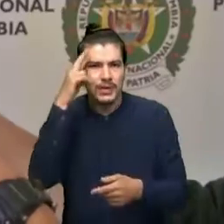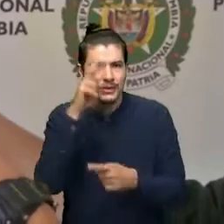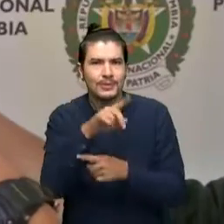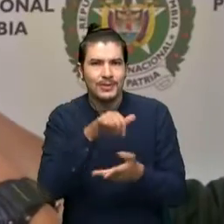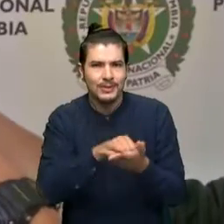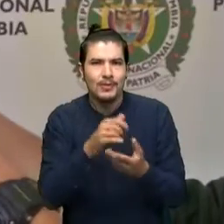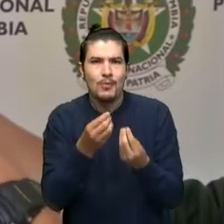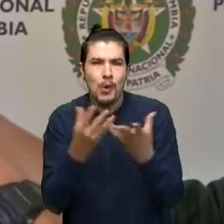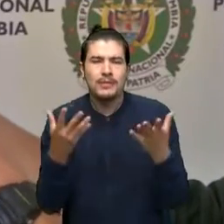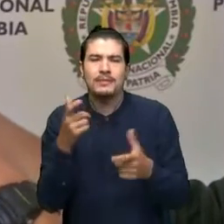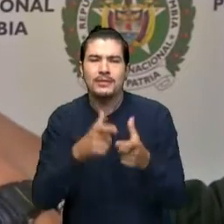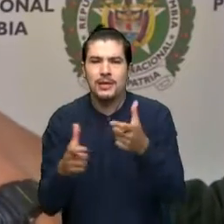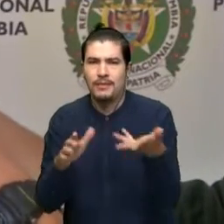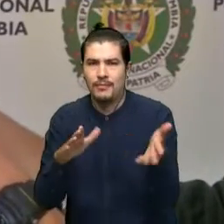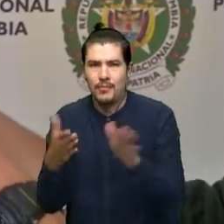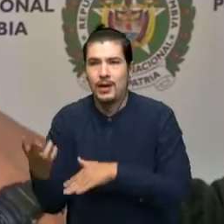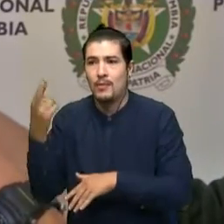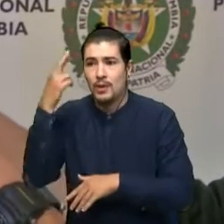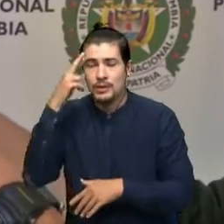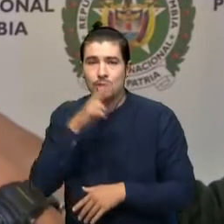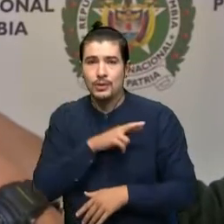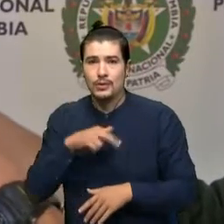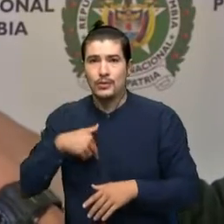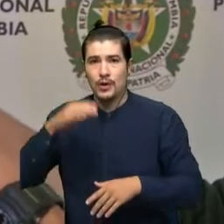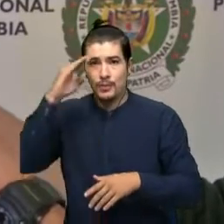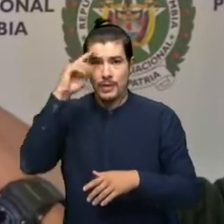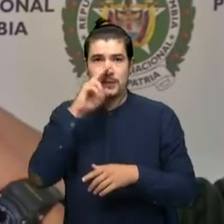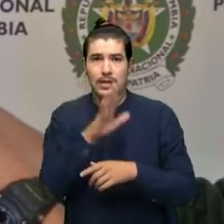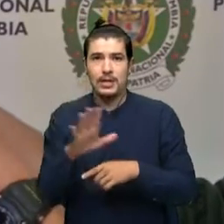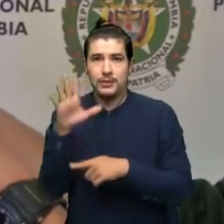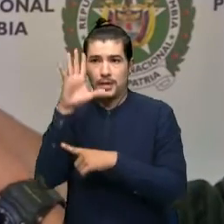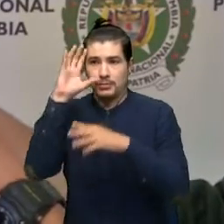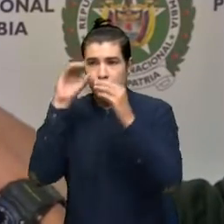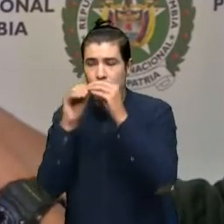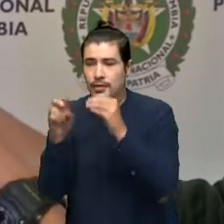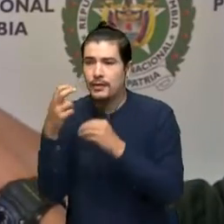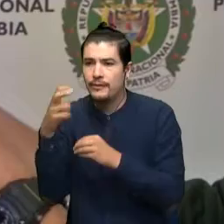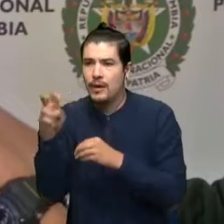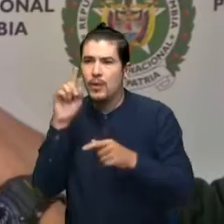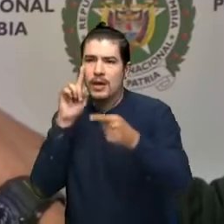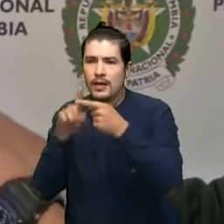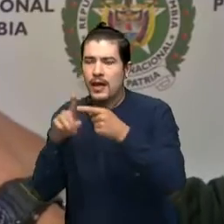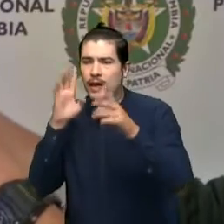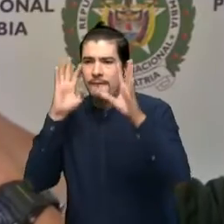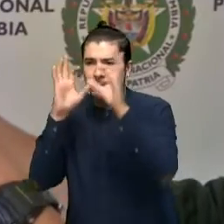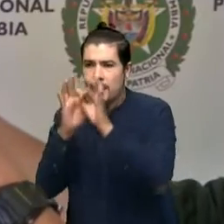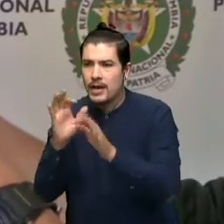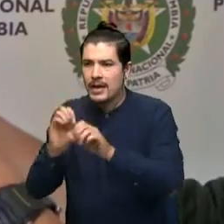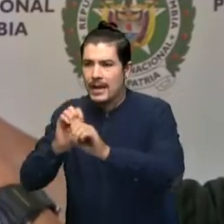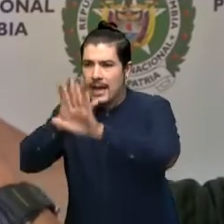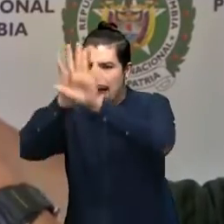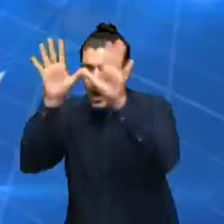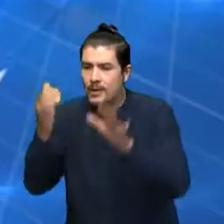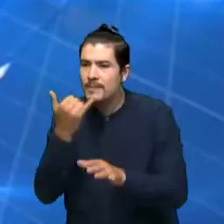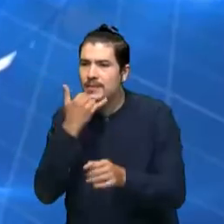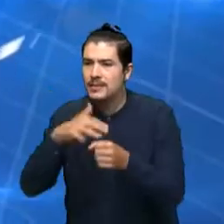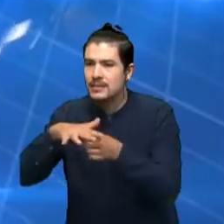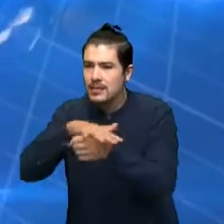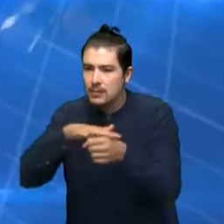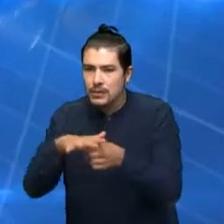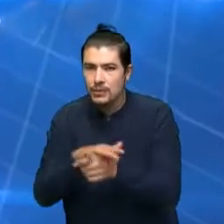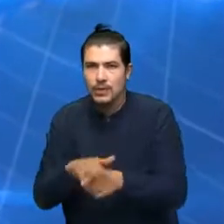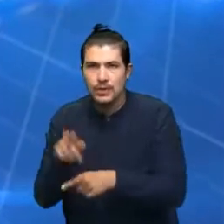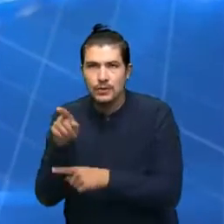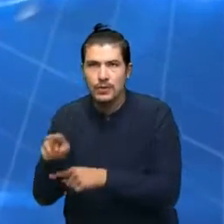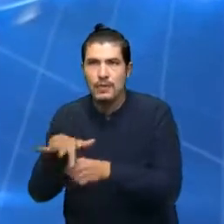Avanzamos en la investigación junto con la Fiscalía, orientado a llegar al esclarecimiento de este hecho, como lo estamos logrando en la gran mayoría.